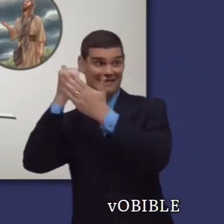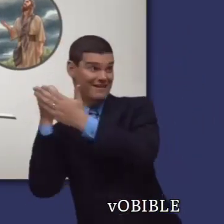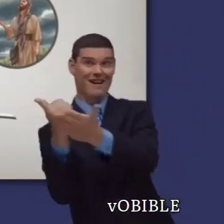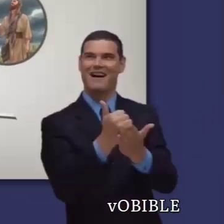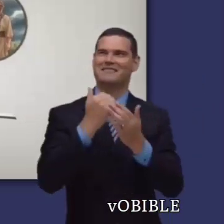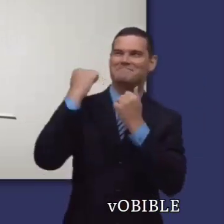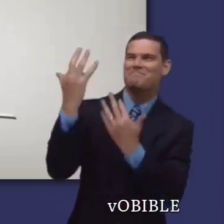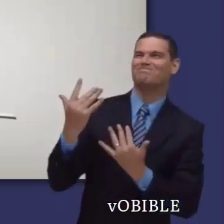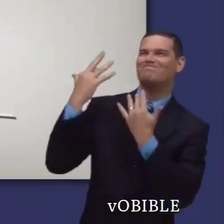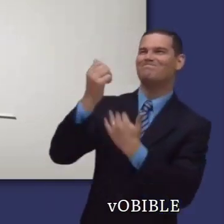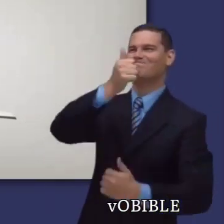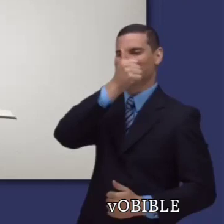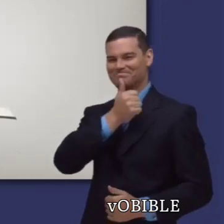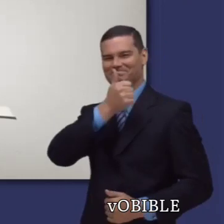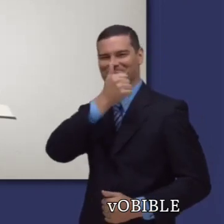de Dios.